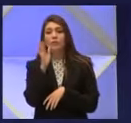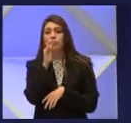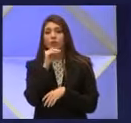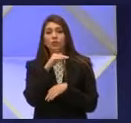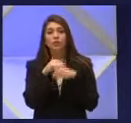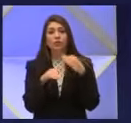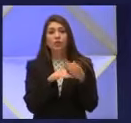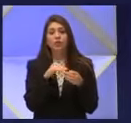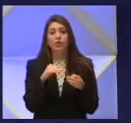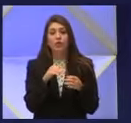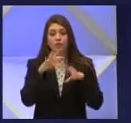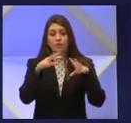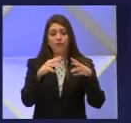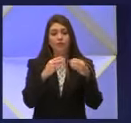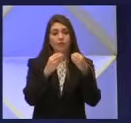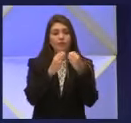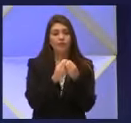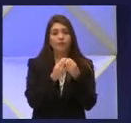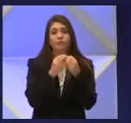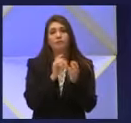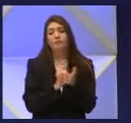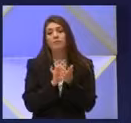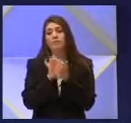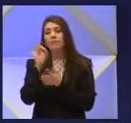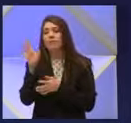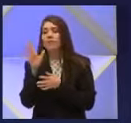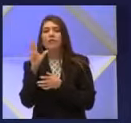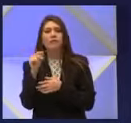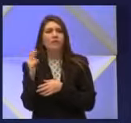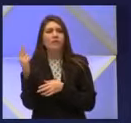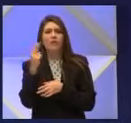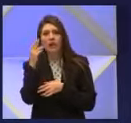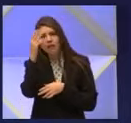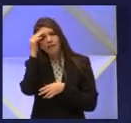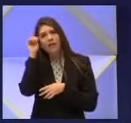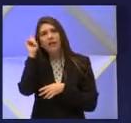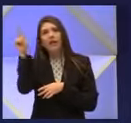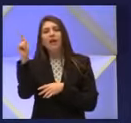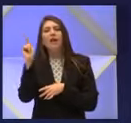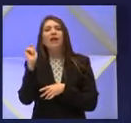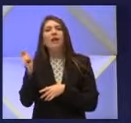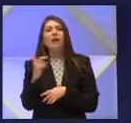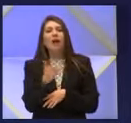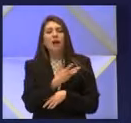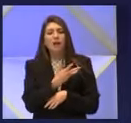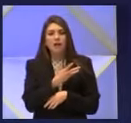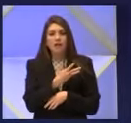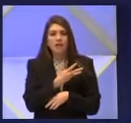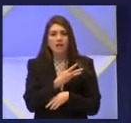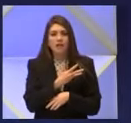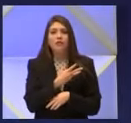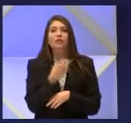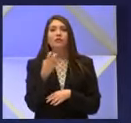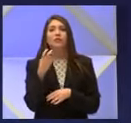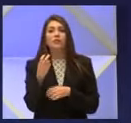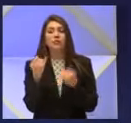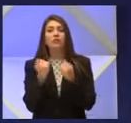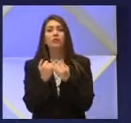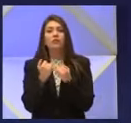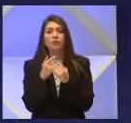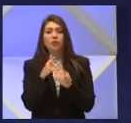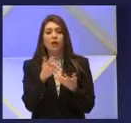desde la tierra tenemos que aprender a usar lo que hay allá y por eso las misiones robóticas también son